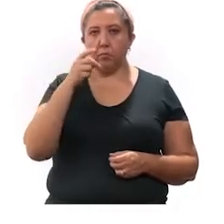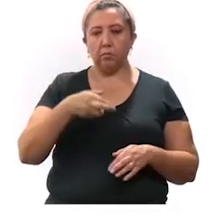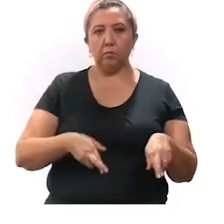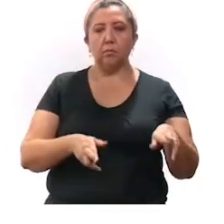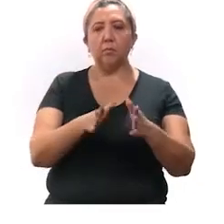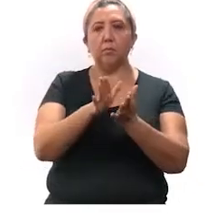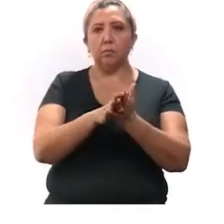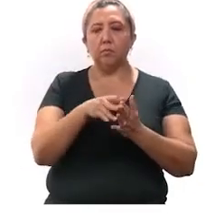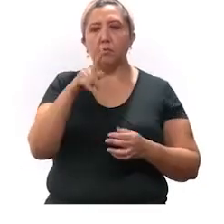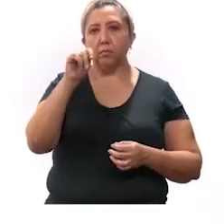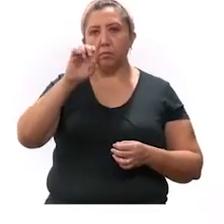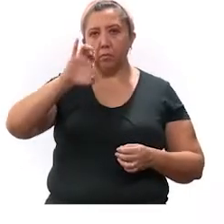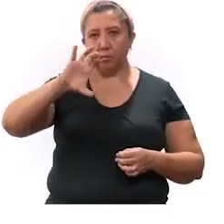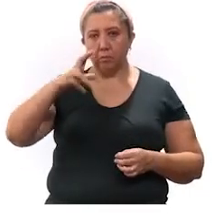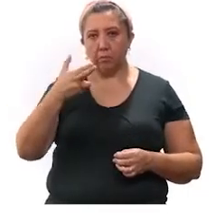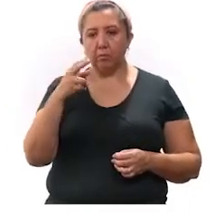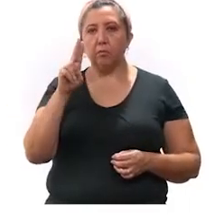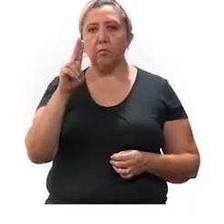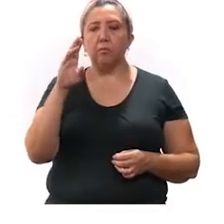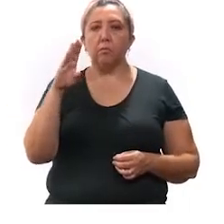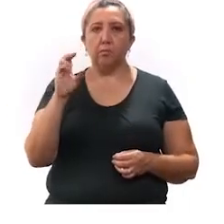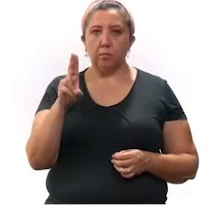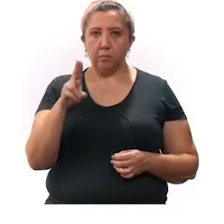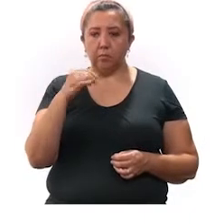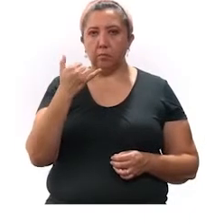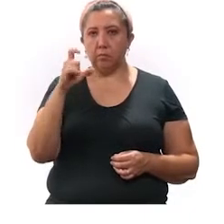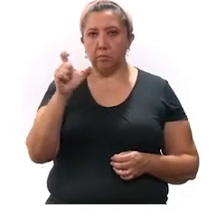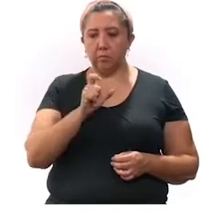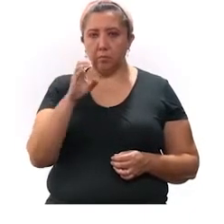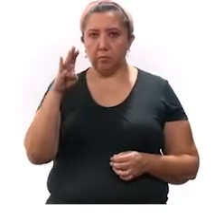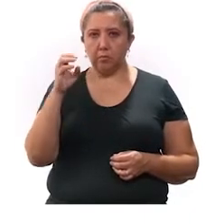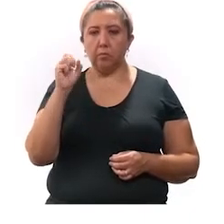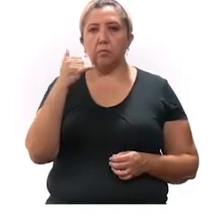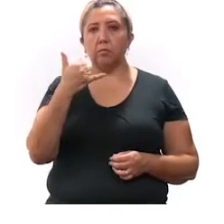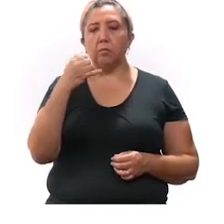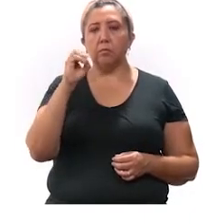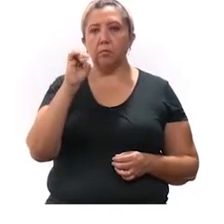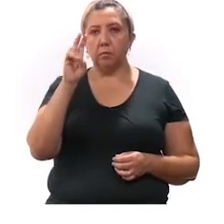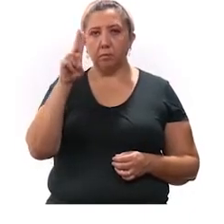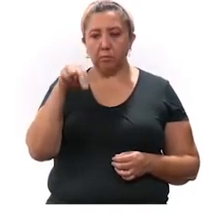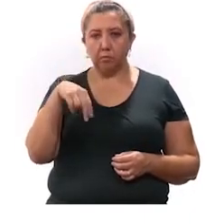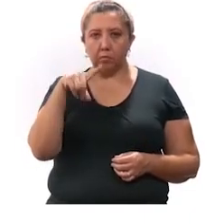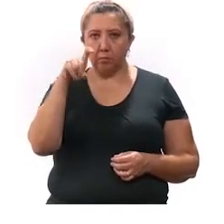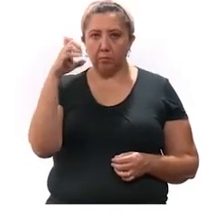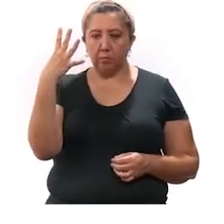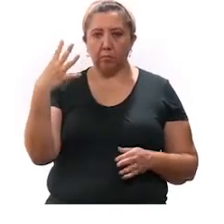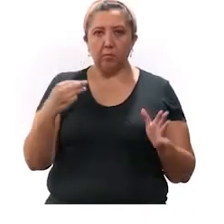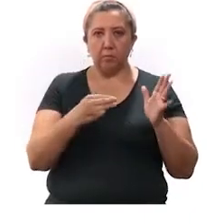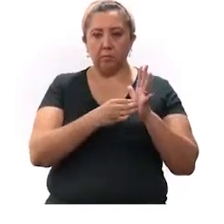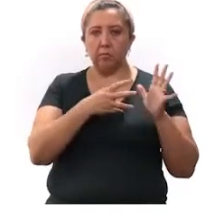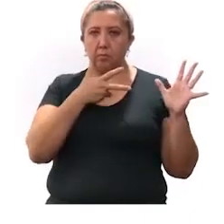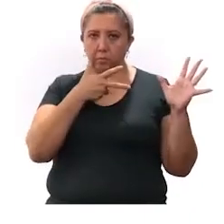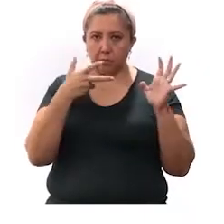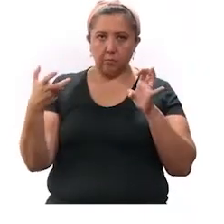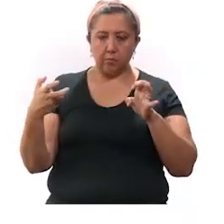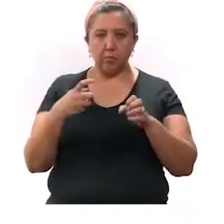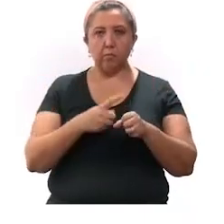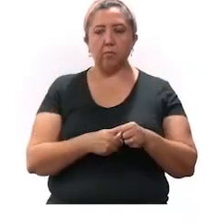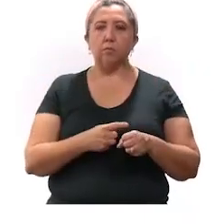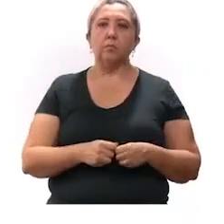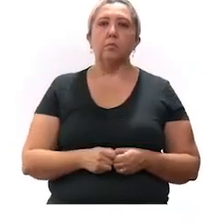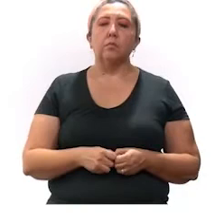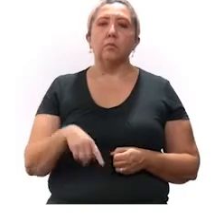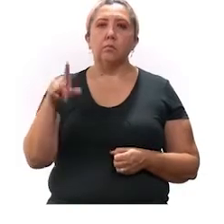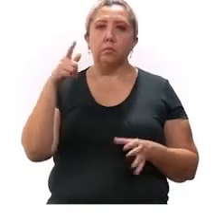Río Lagartos, Tecó, Ucú, Yaxcabá y Yobaín. De los 104.830 casos